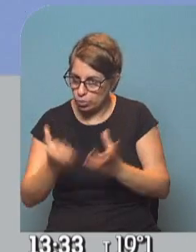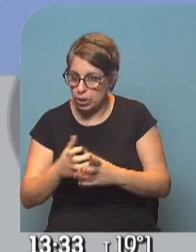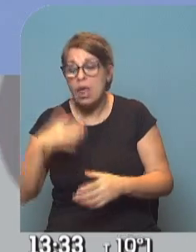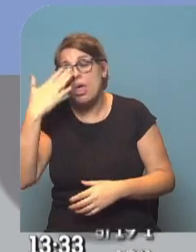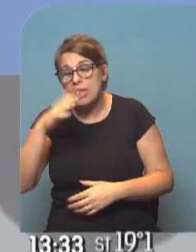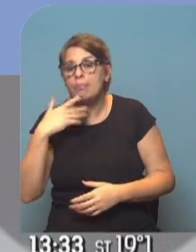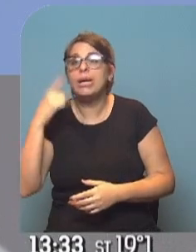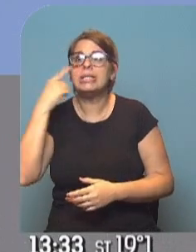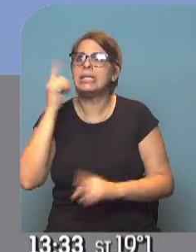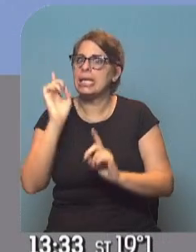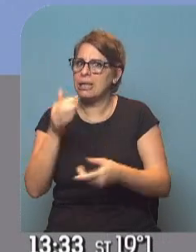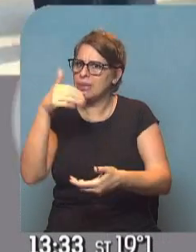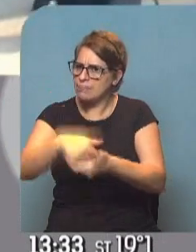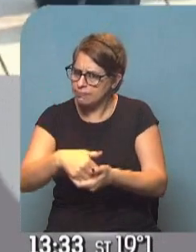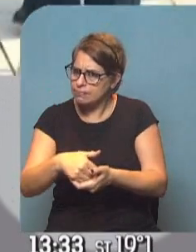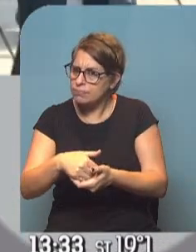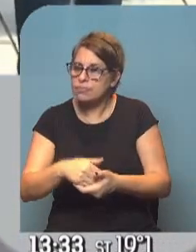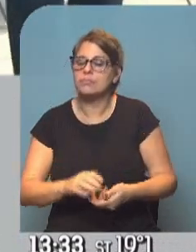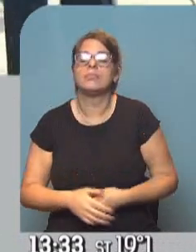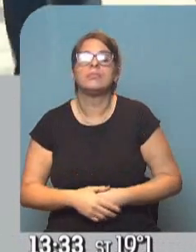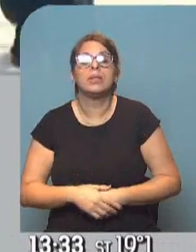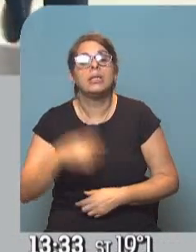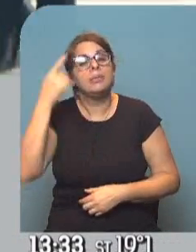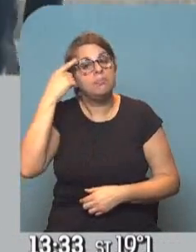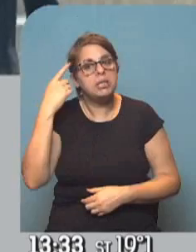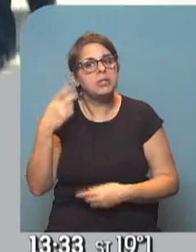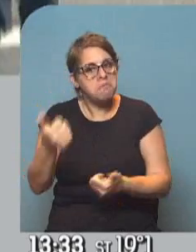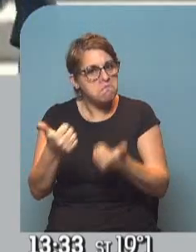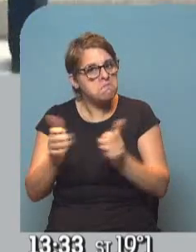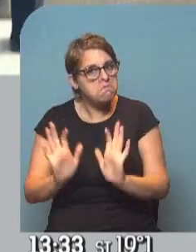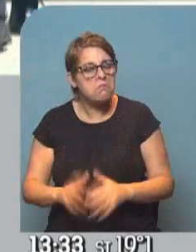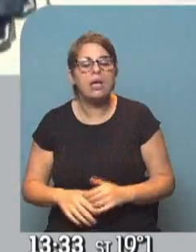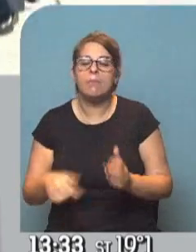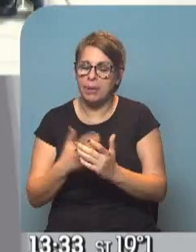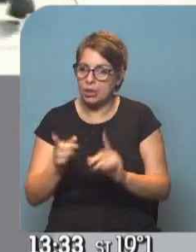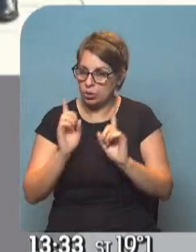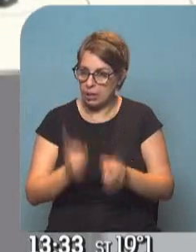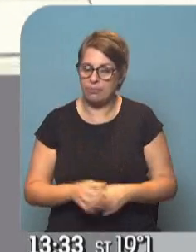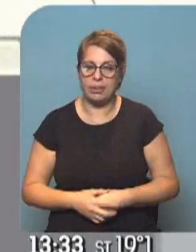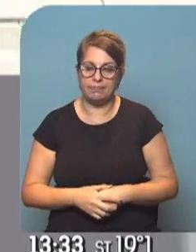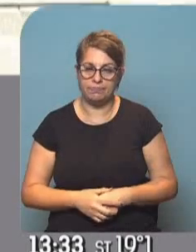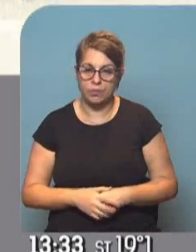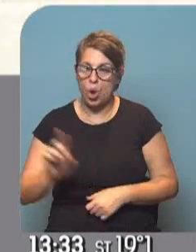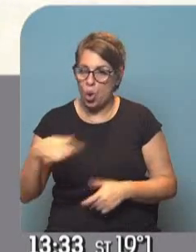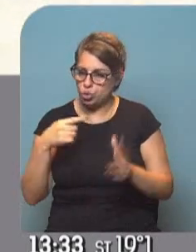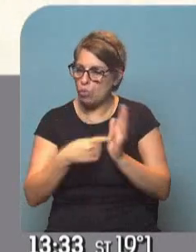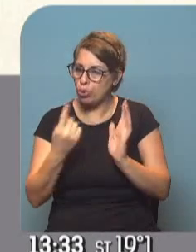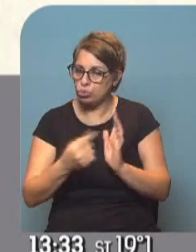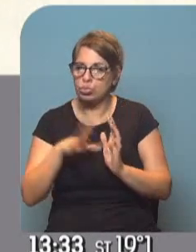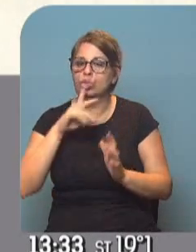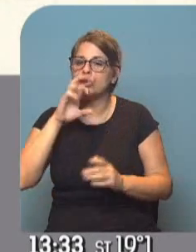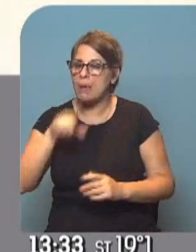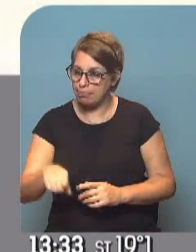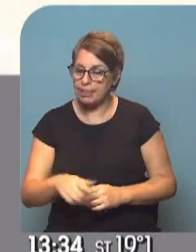China también, sin duda, que ha visto como auspicioso todo esto, pero también hay otro factor, Donald